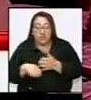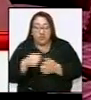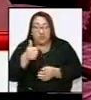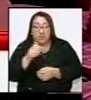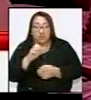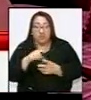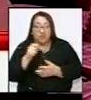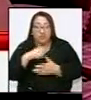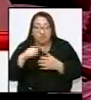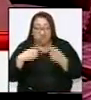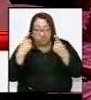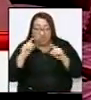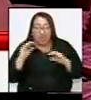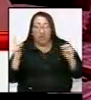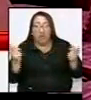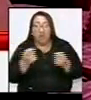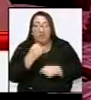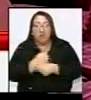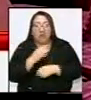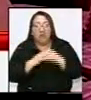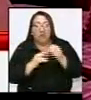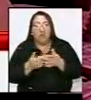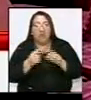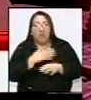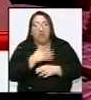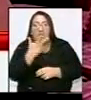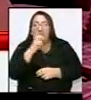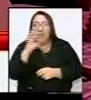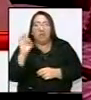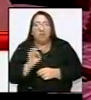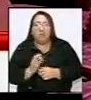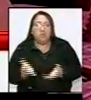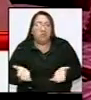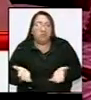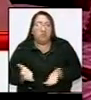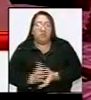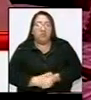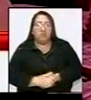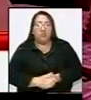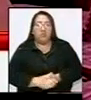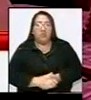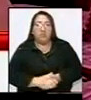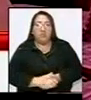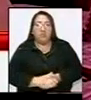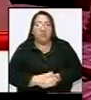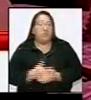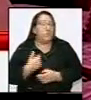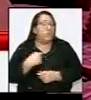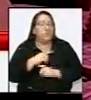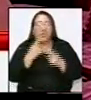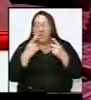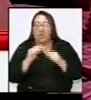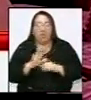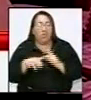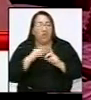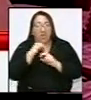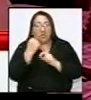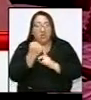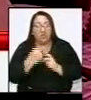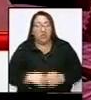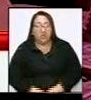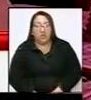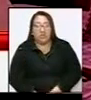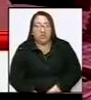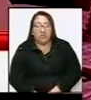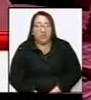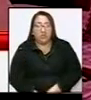que había culminado la obra cuando solamente tenía el 30%. Entonces yo no estoy totalmente de acuerdo que la sociedad civil,